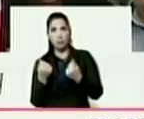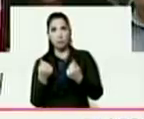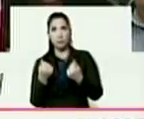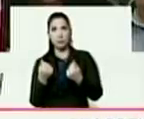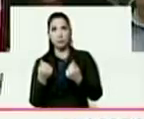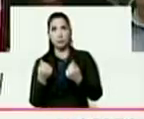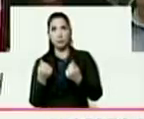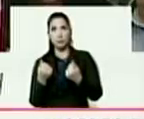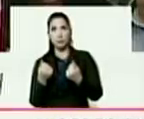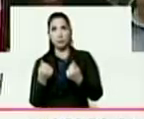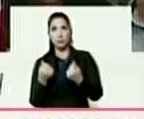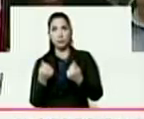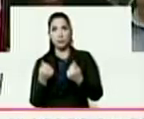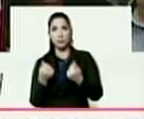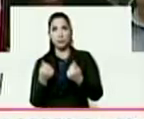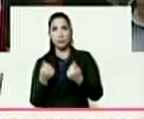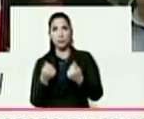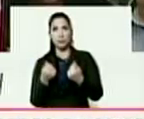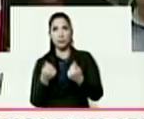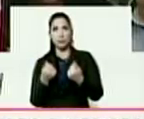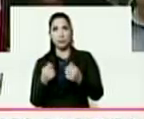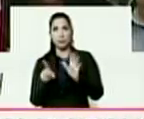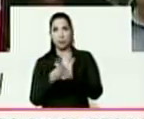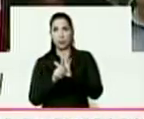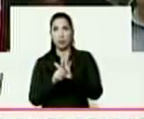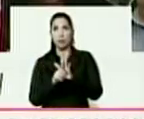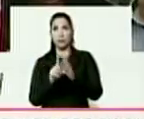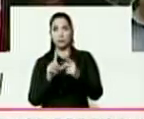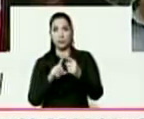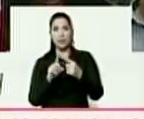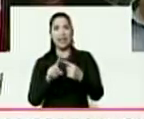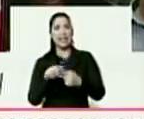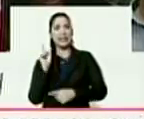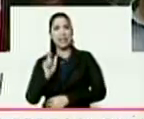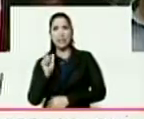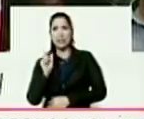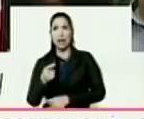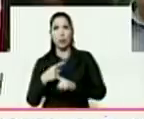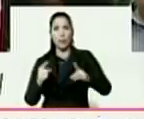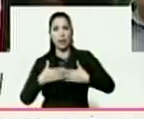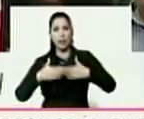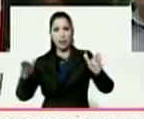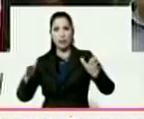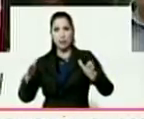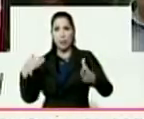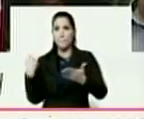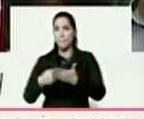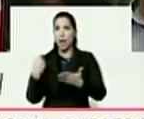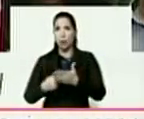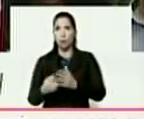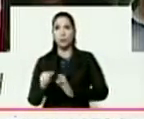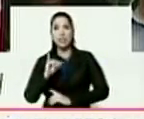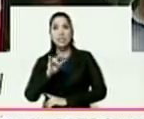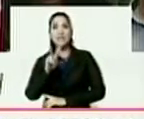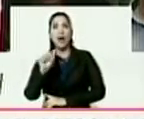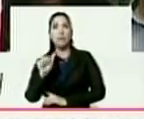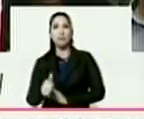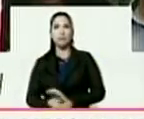suelo lo necesario para garantizar el pago los impuestos